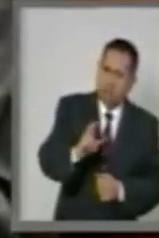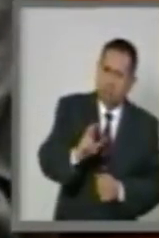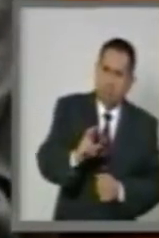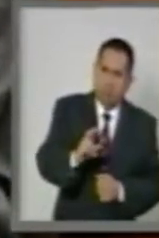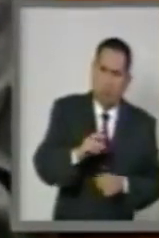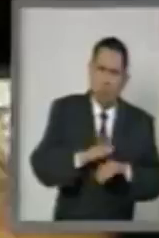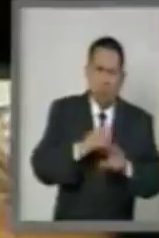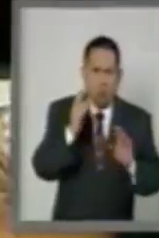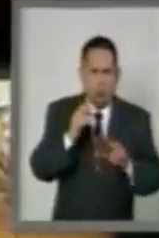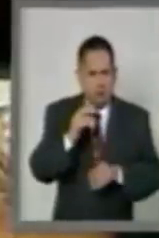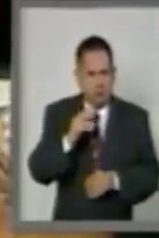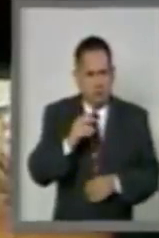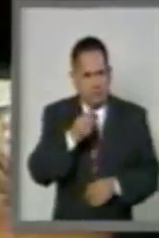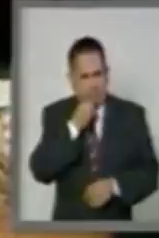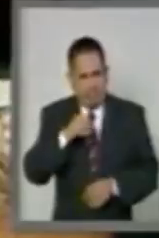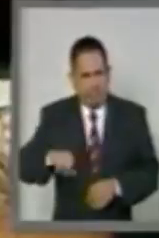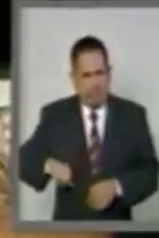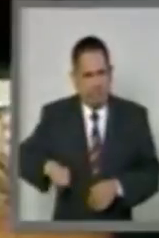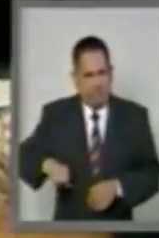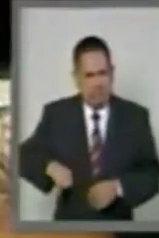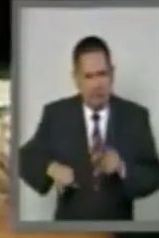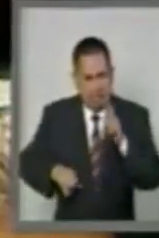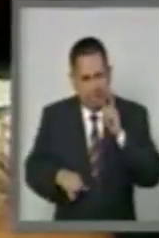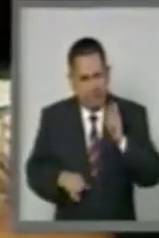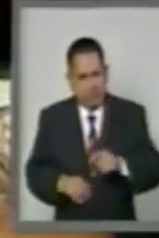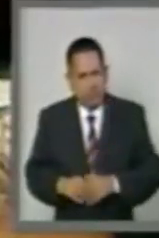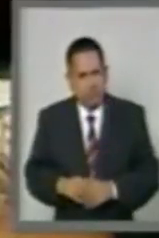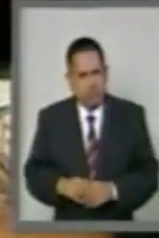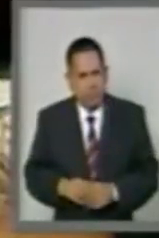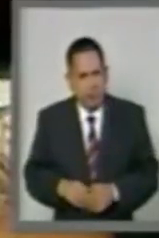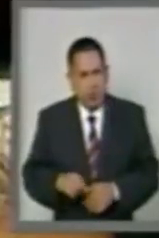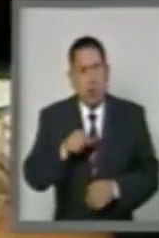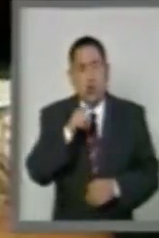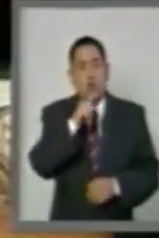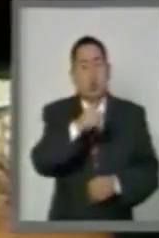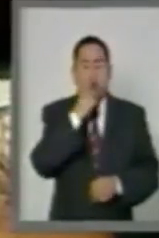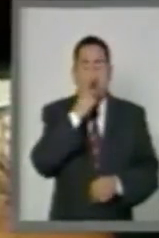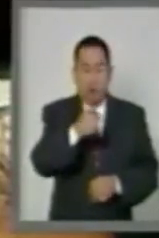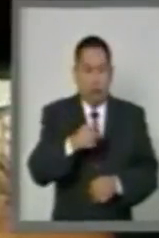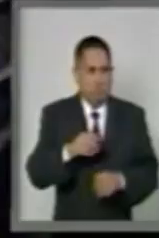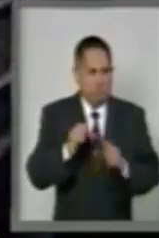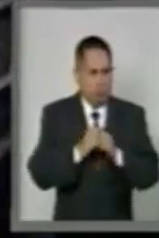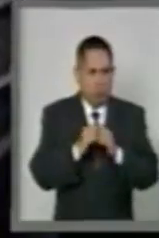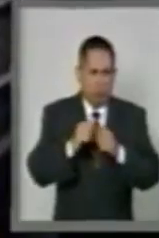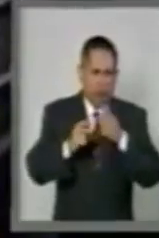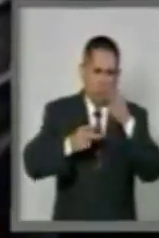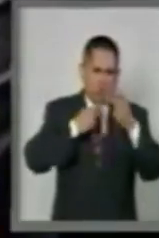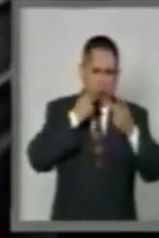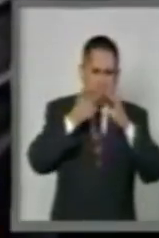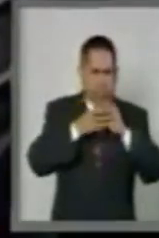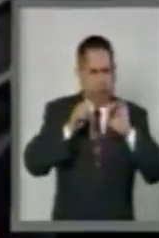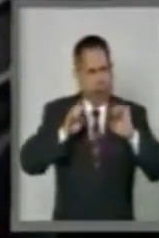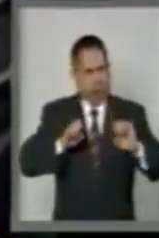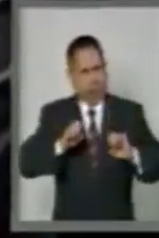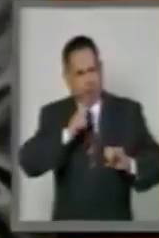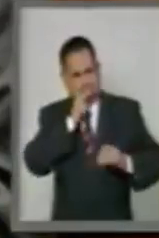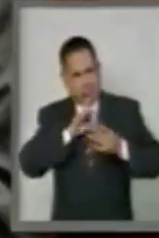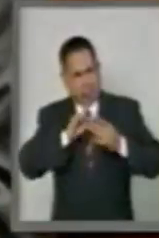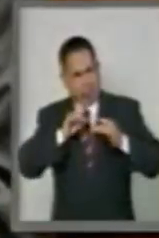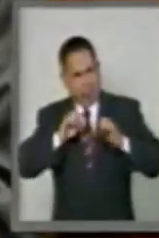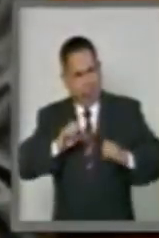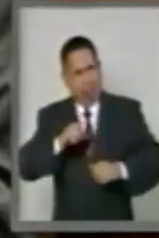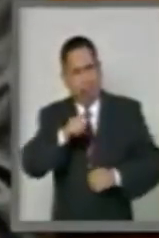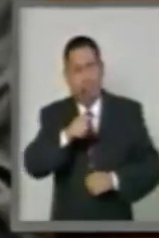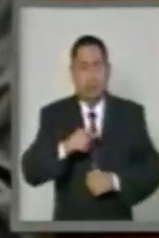de una manera muy interesante. Usted dijo, haciendo gala de politología, no de economía,